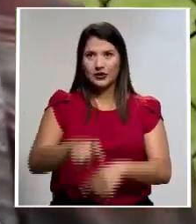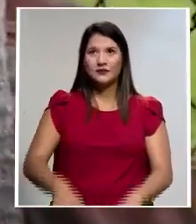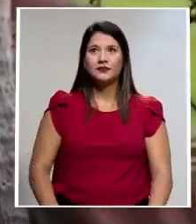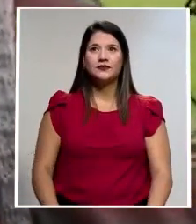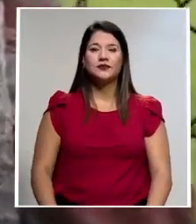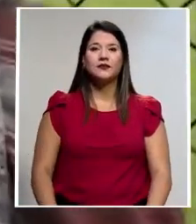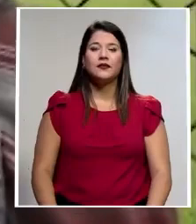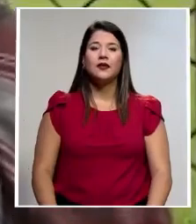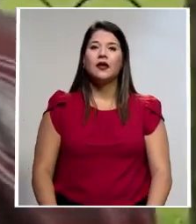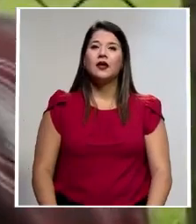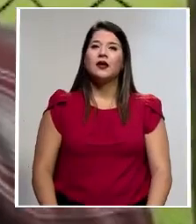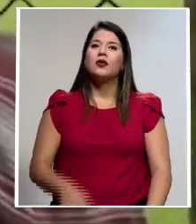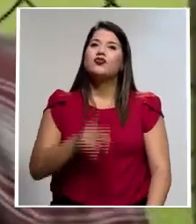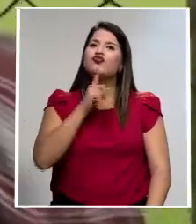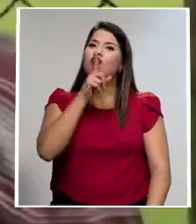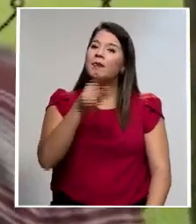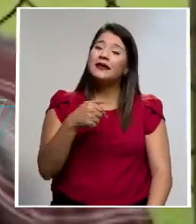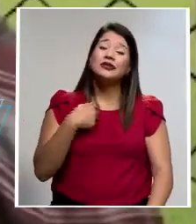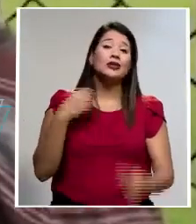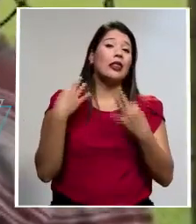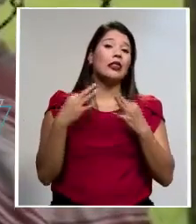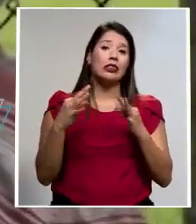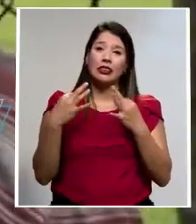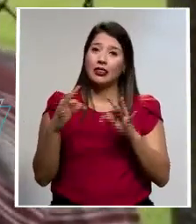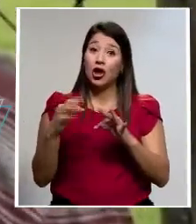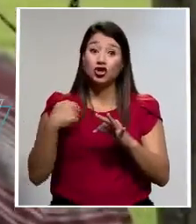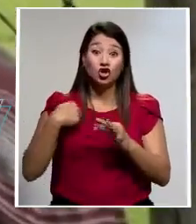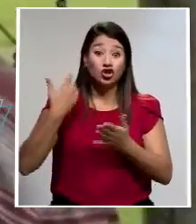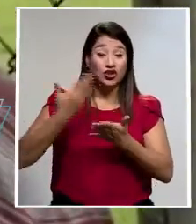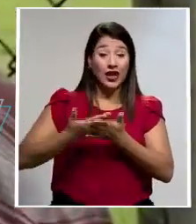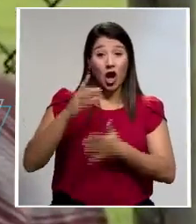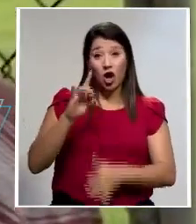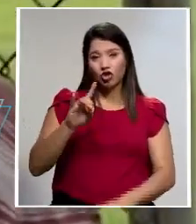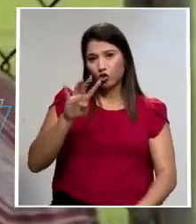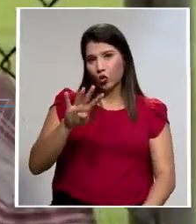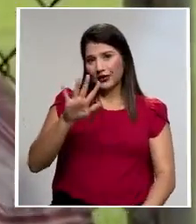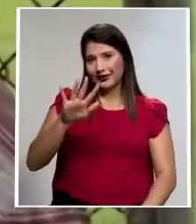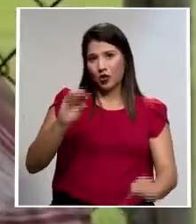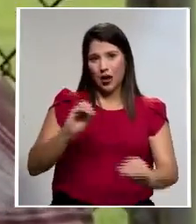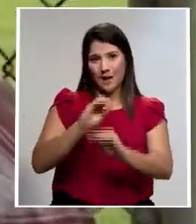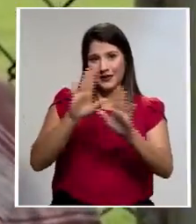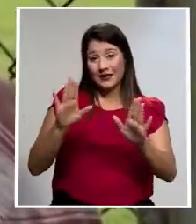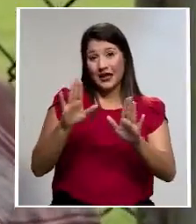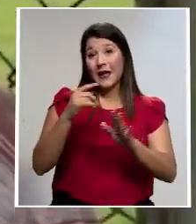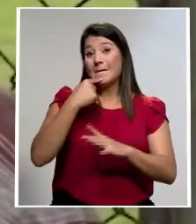Realmente hemos hecho varios intentos, pero llegamos a las 8:45 y nos